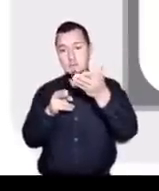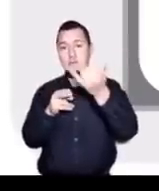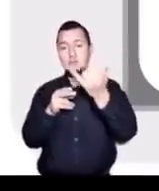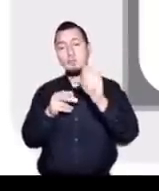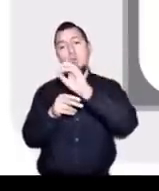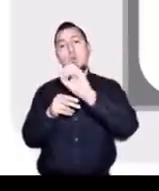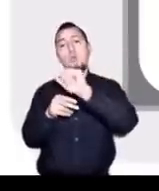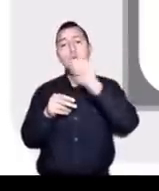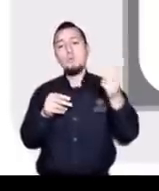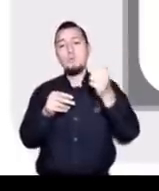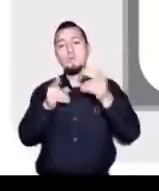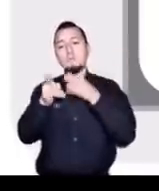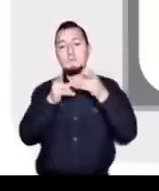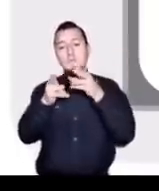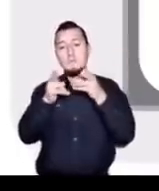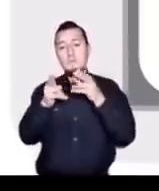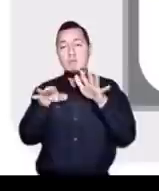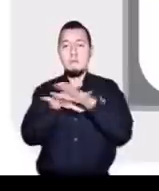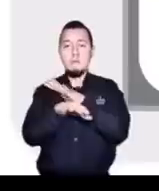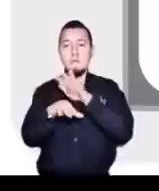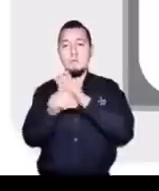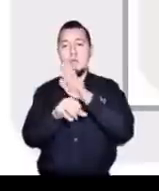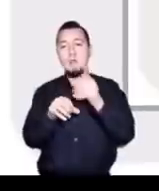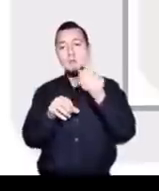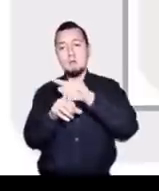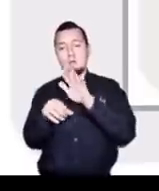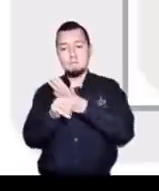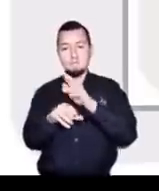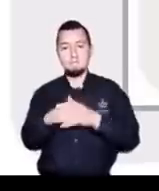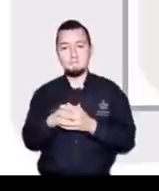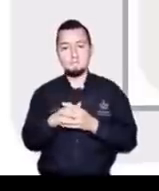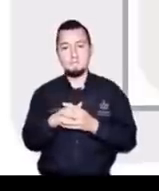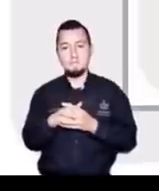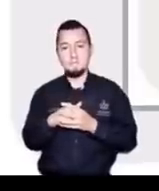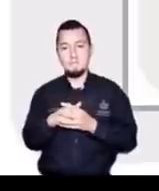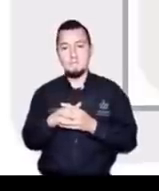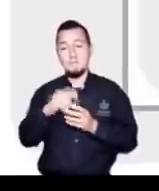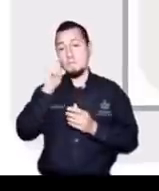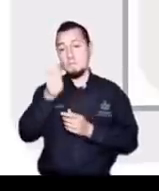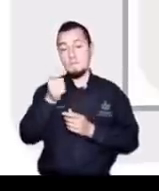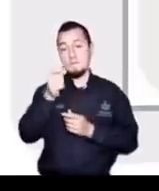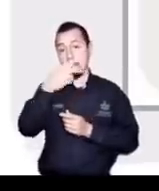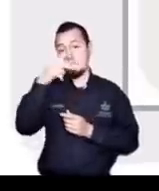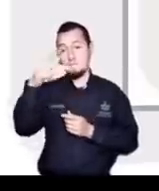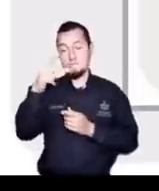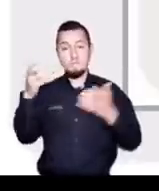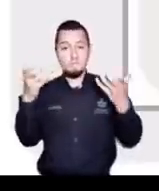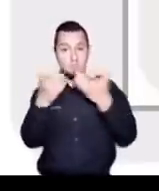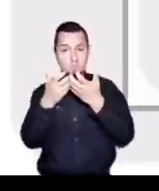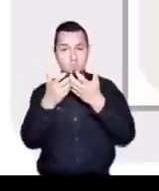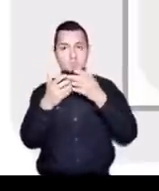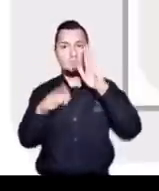para mostrárselo. En el interior de los trenes son soluciones muy limpias, muy